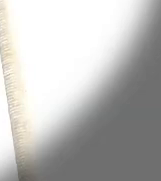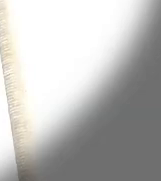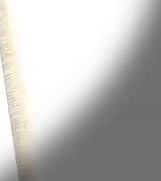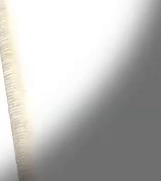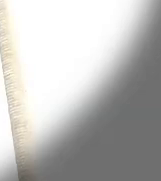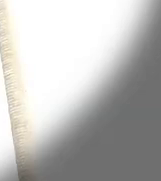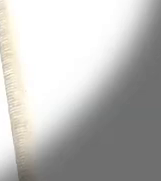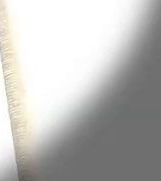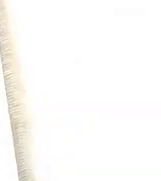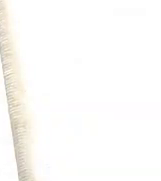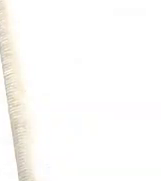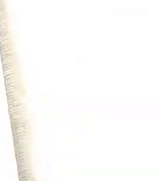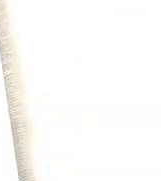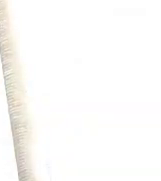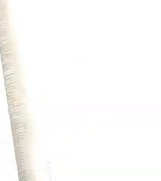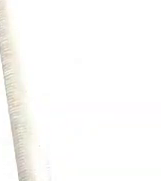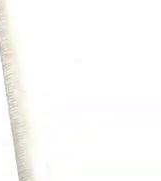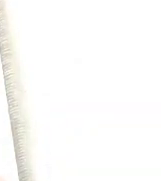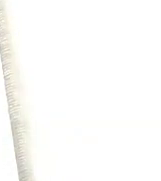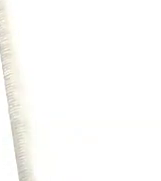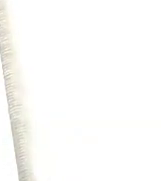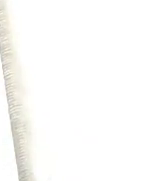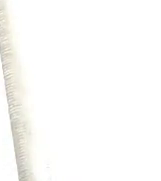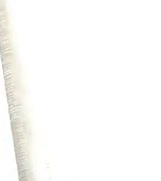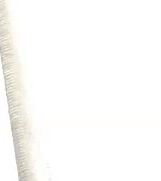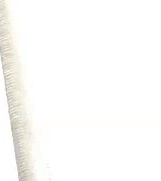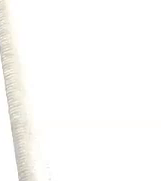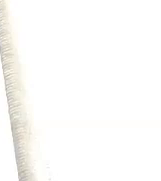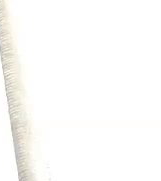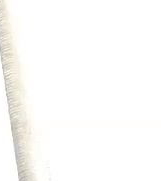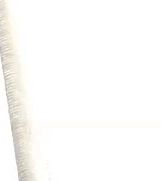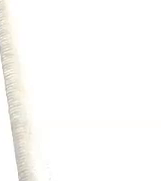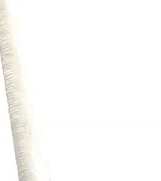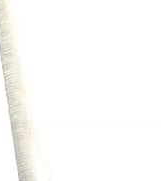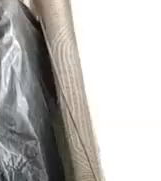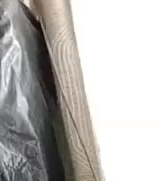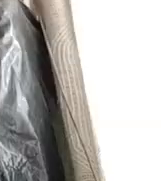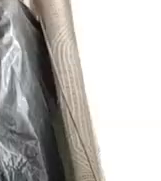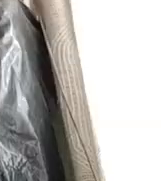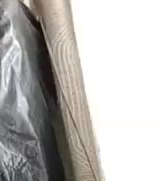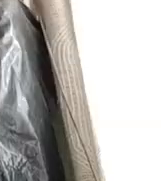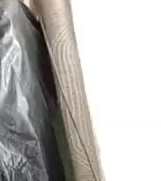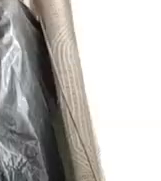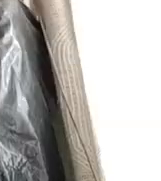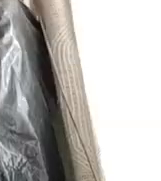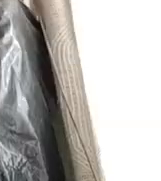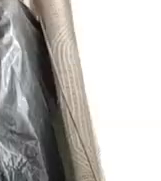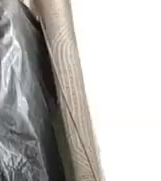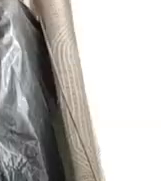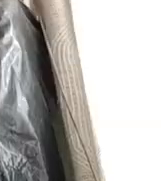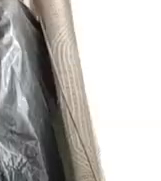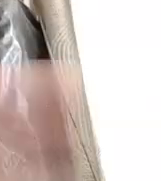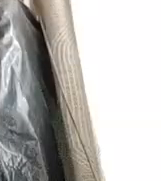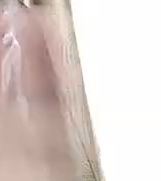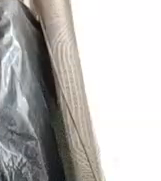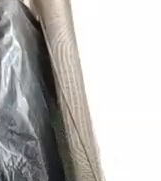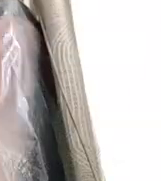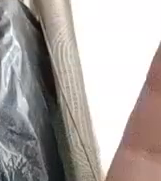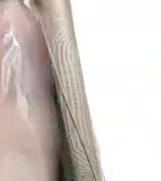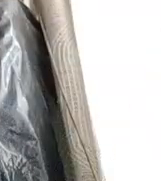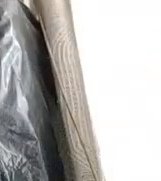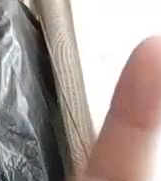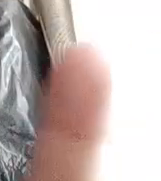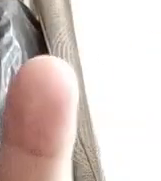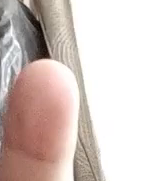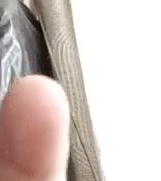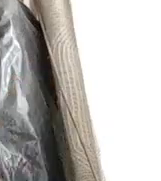los especialistas de salud. Hace unos días pudimos observar cómo los empleados de Grupo Salinas siguen laborando en sus instalaciones sin ninguna medida